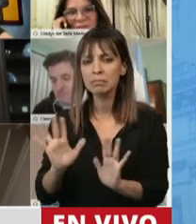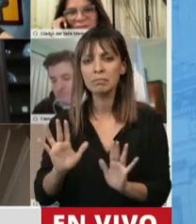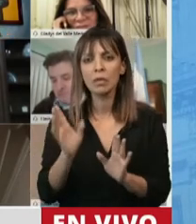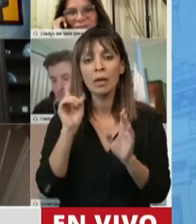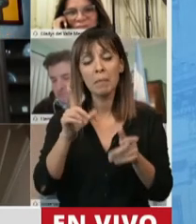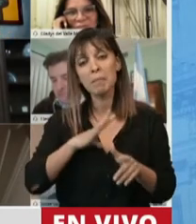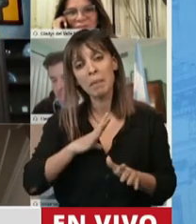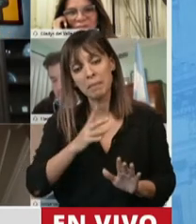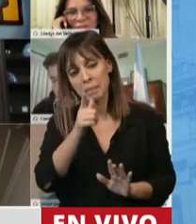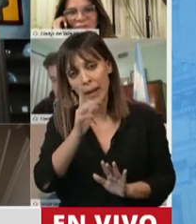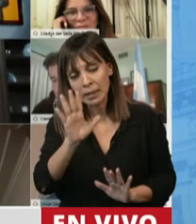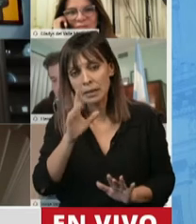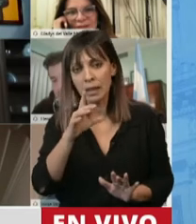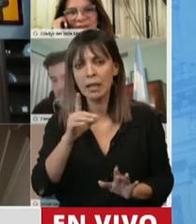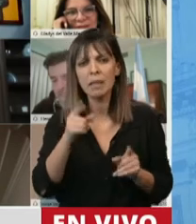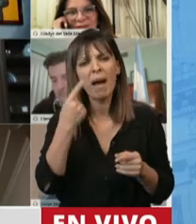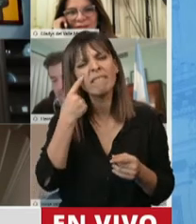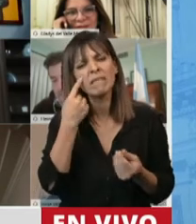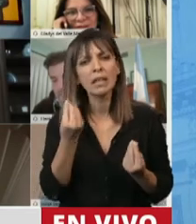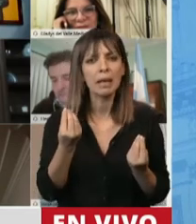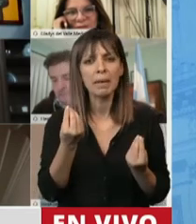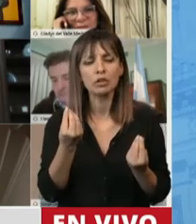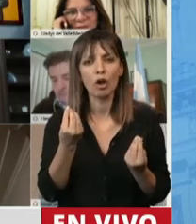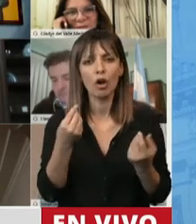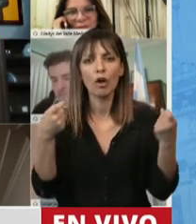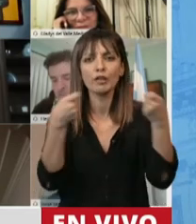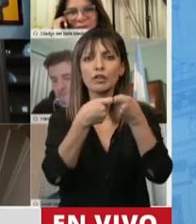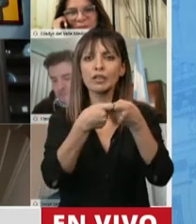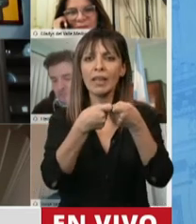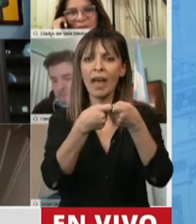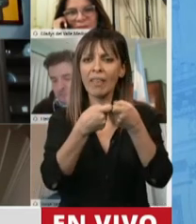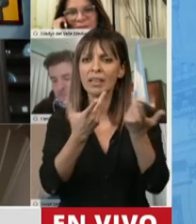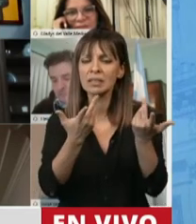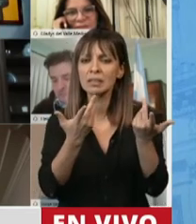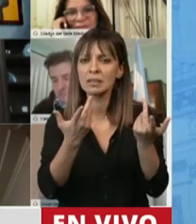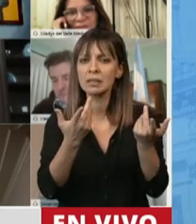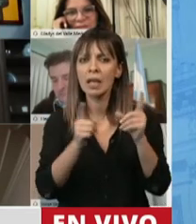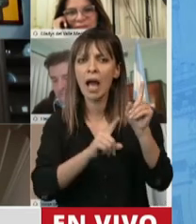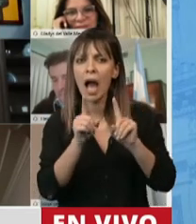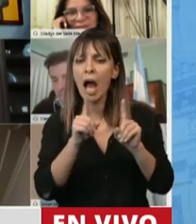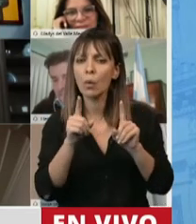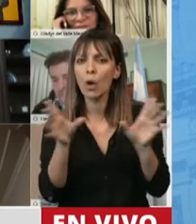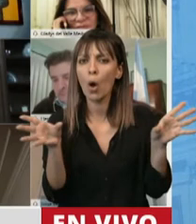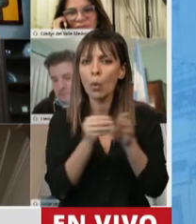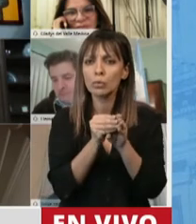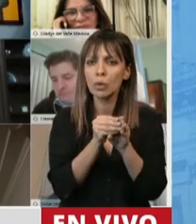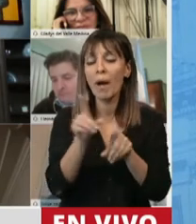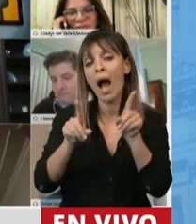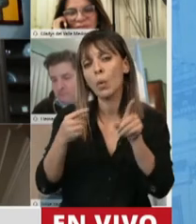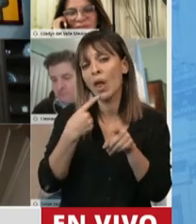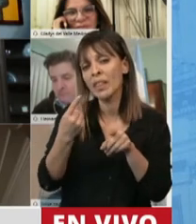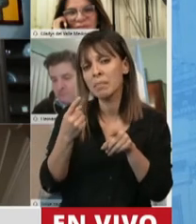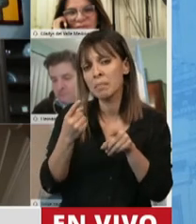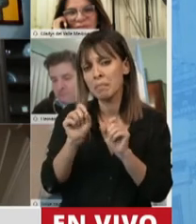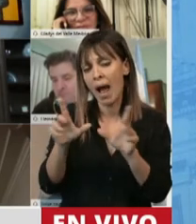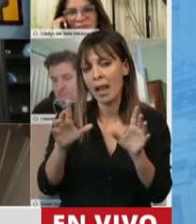que revisar lo que pasó con las sociedades anónimas simplificadas, porque que algunos las usen mal y vale la pena